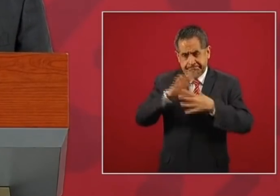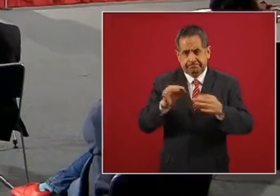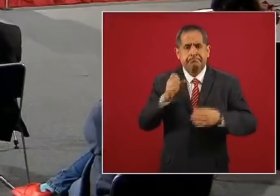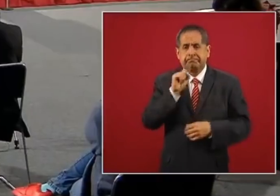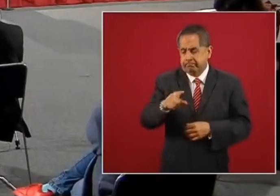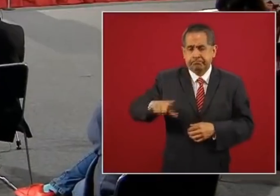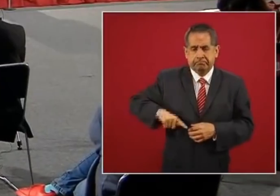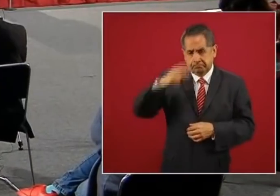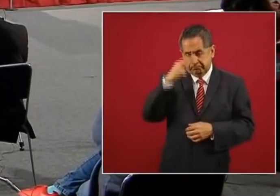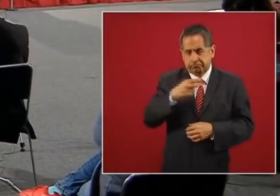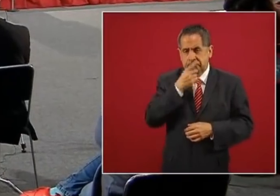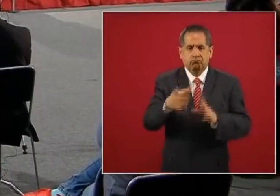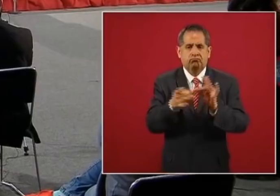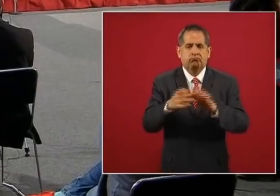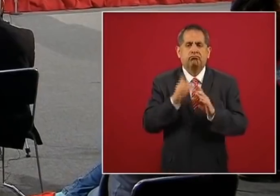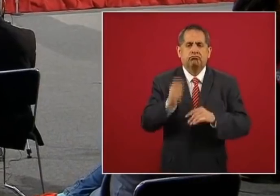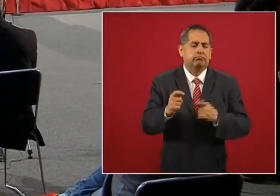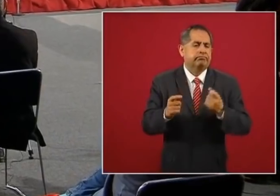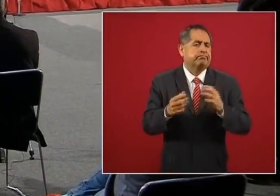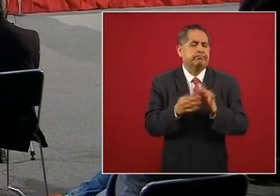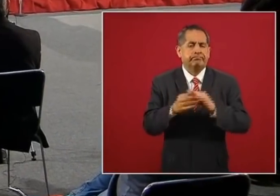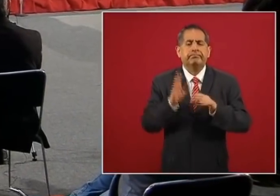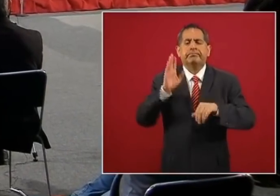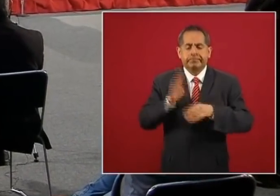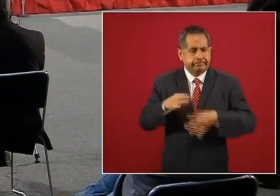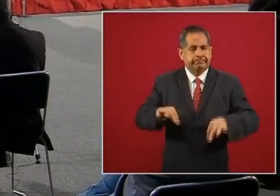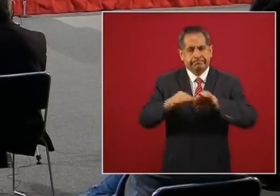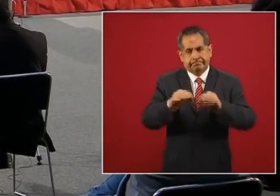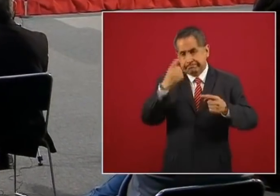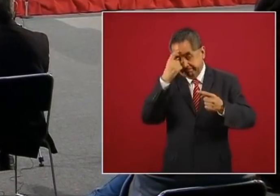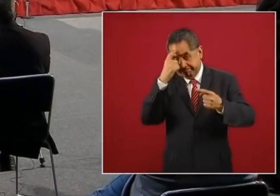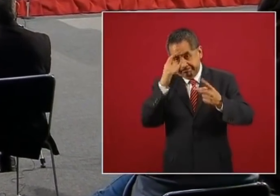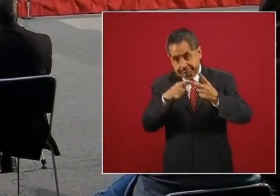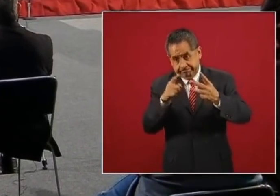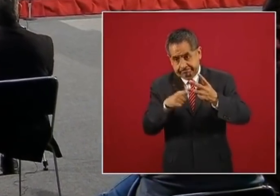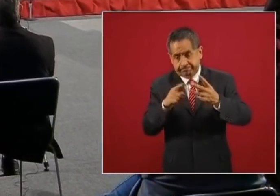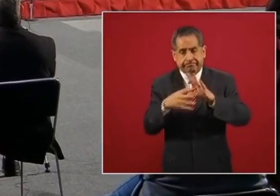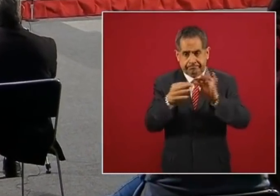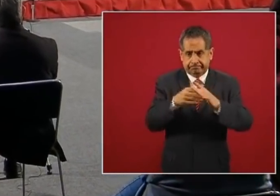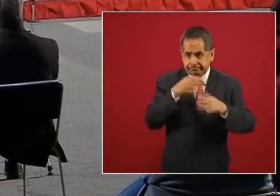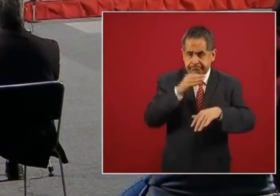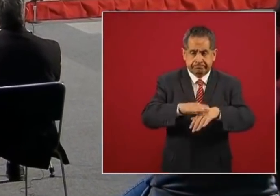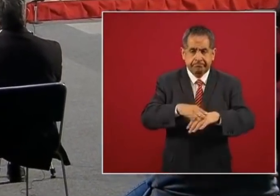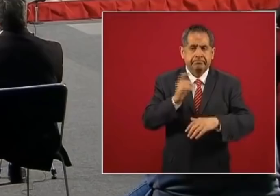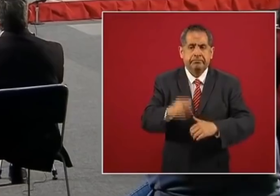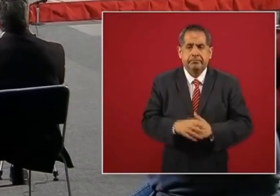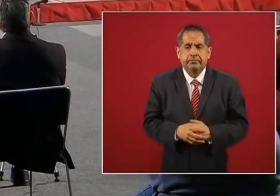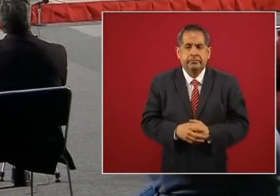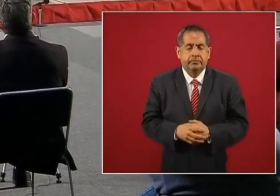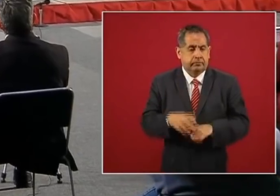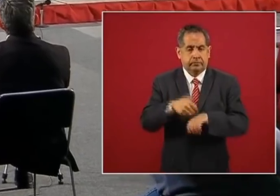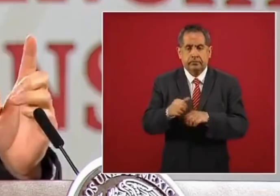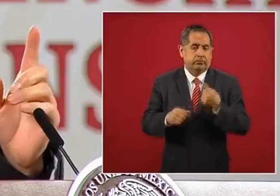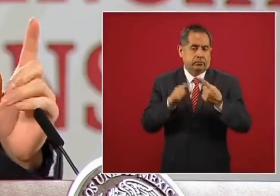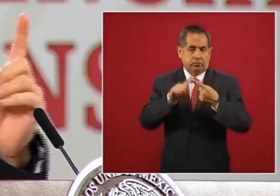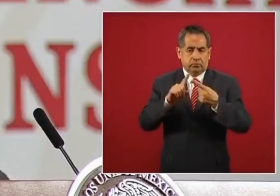Gobierno de México, tenemos algunos elementos adicionales que considerar y los consideramos. Número